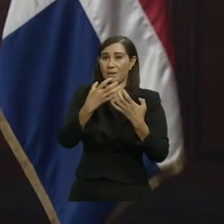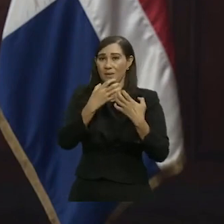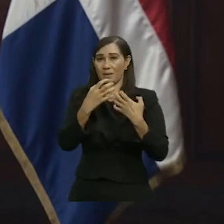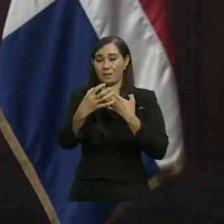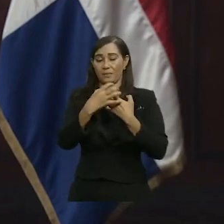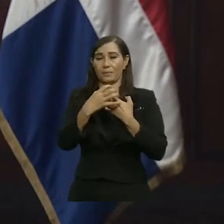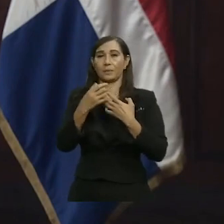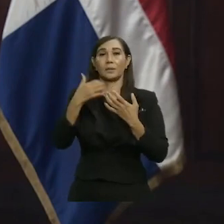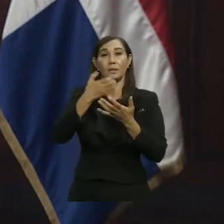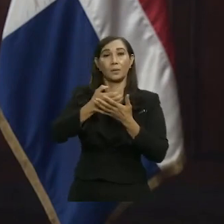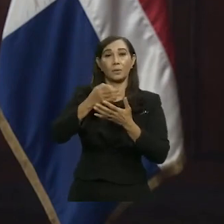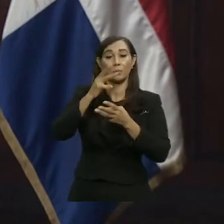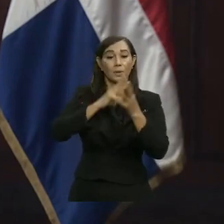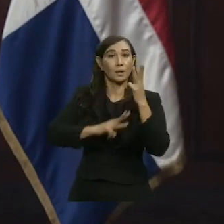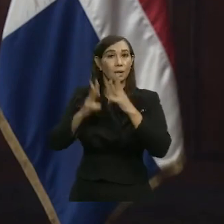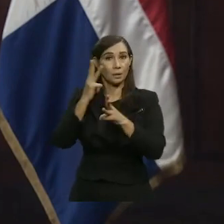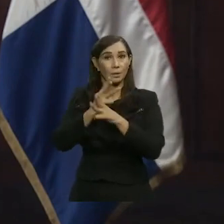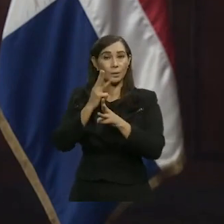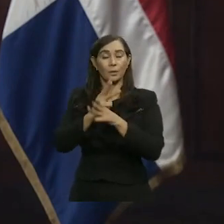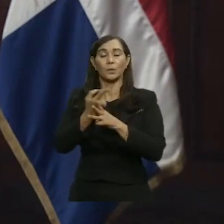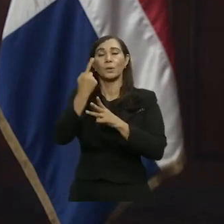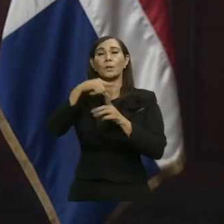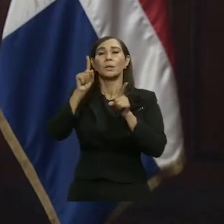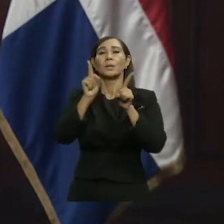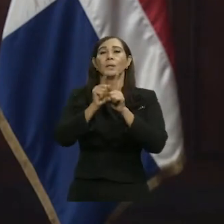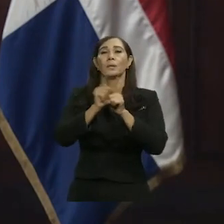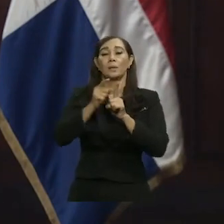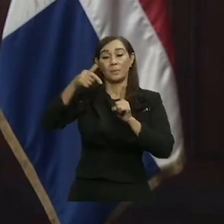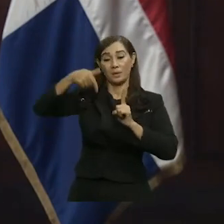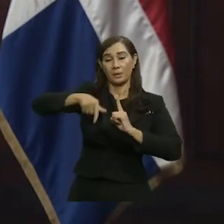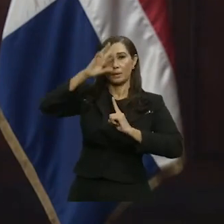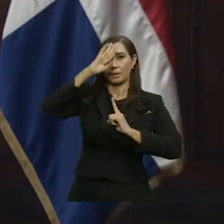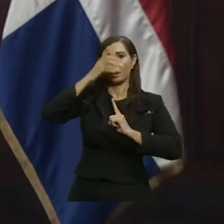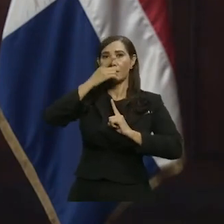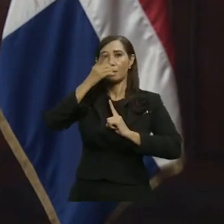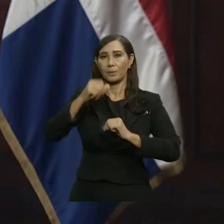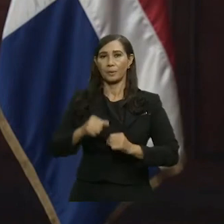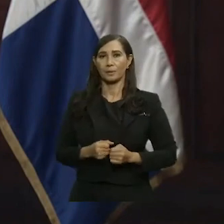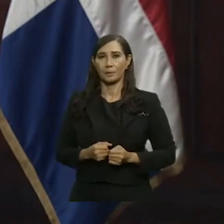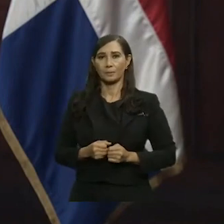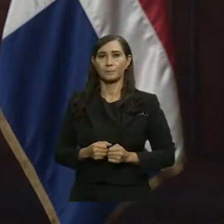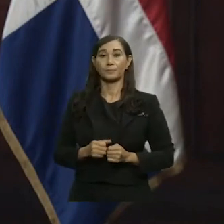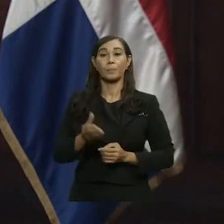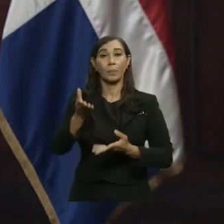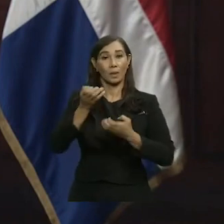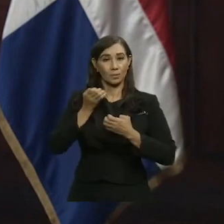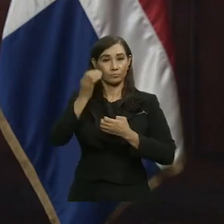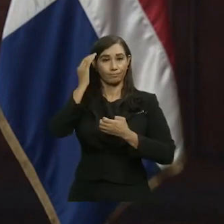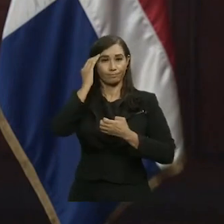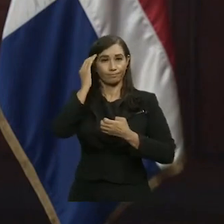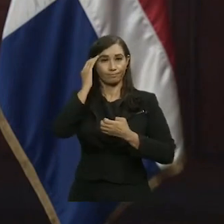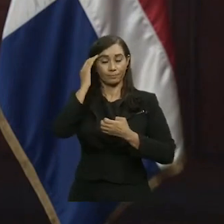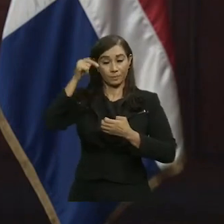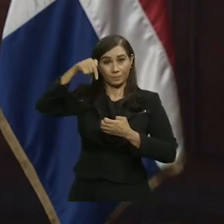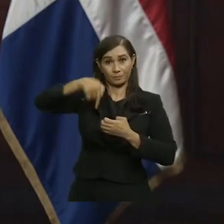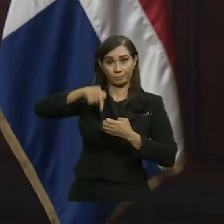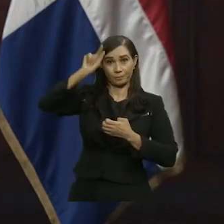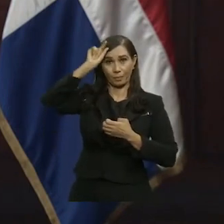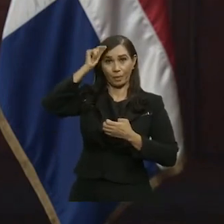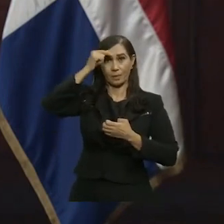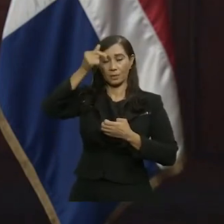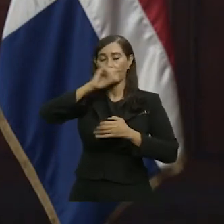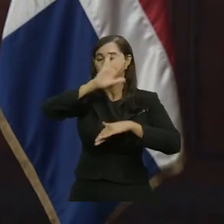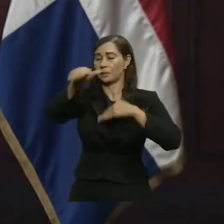hoy afecta a la economía mundial y, consecuentemente, a la República Dominicana. Quiero que sepan que este gobierno,